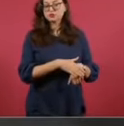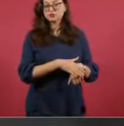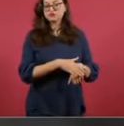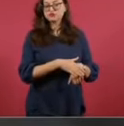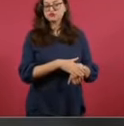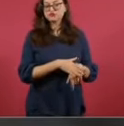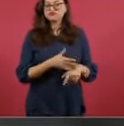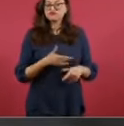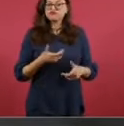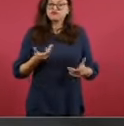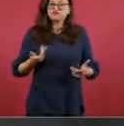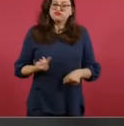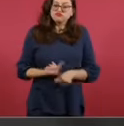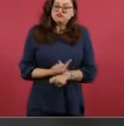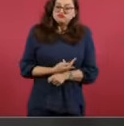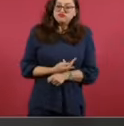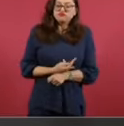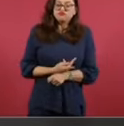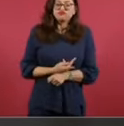porque